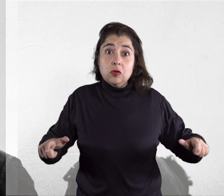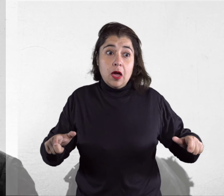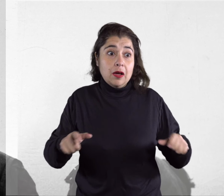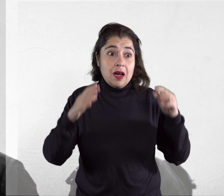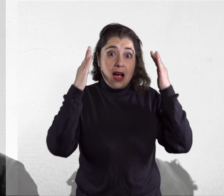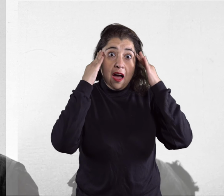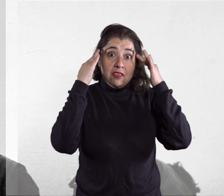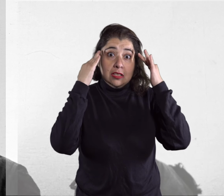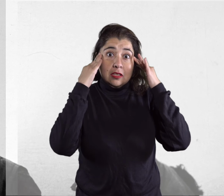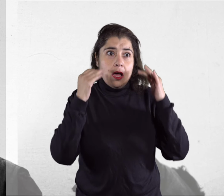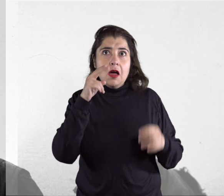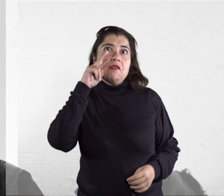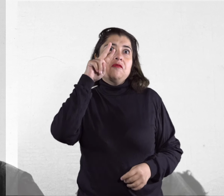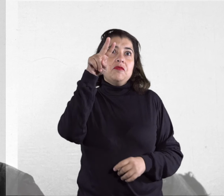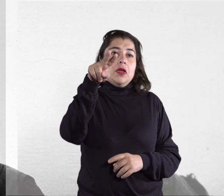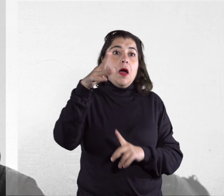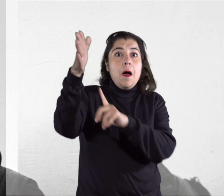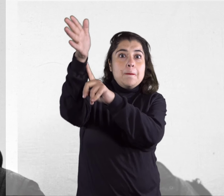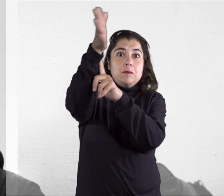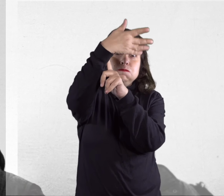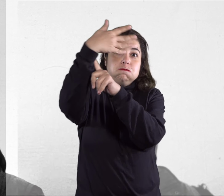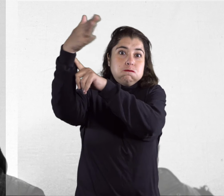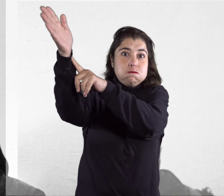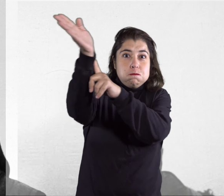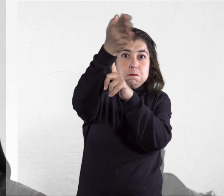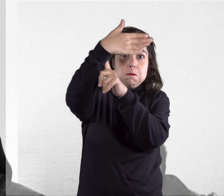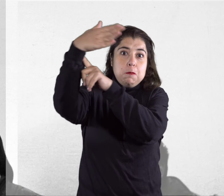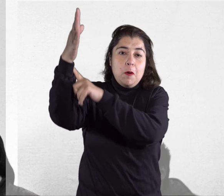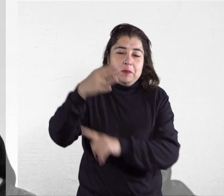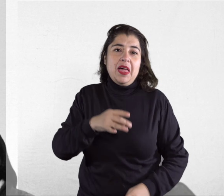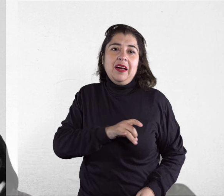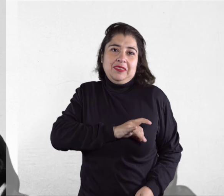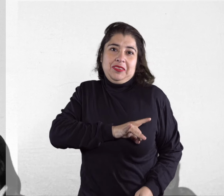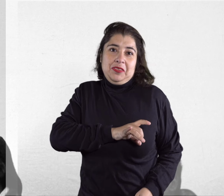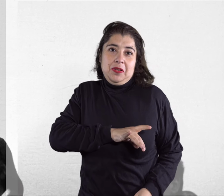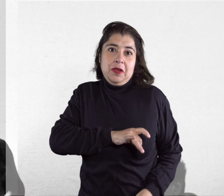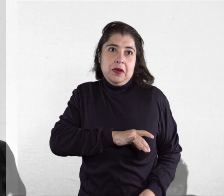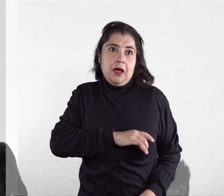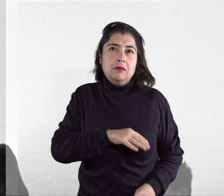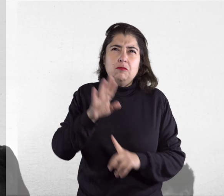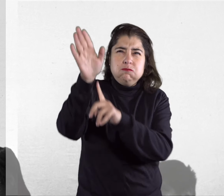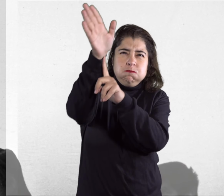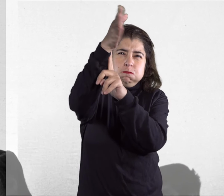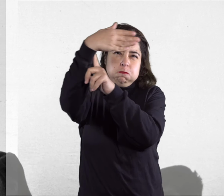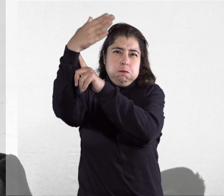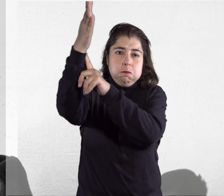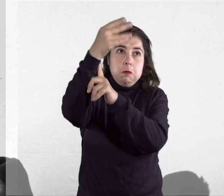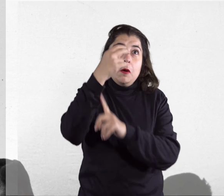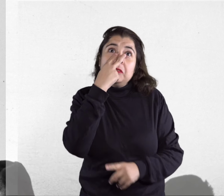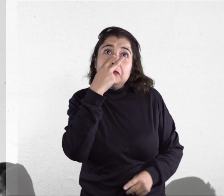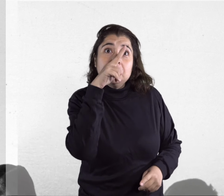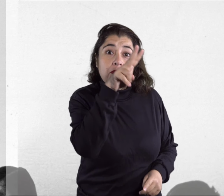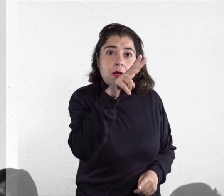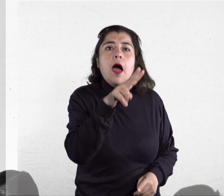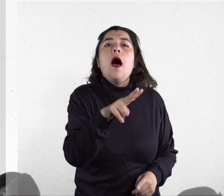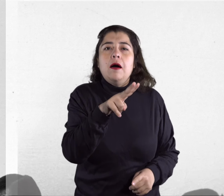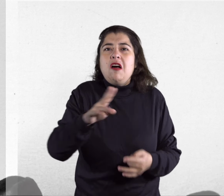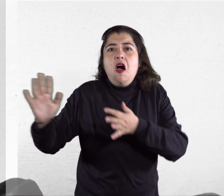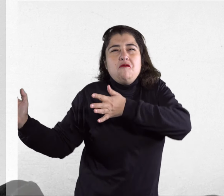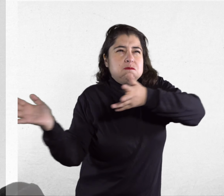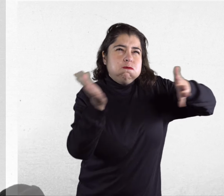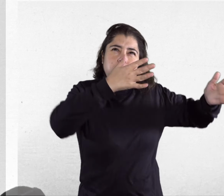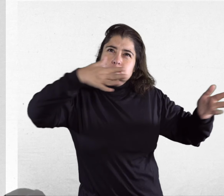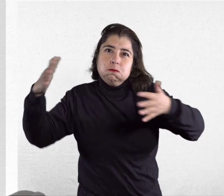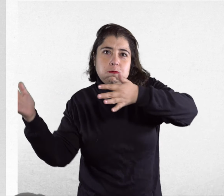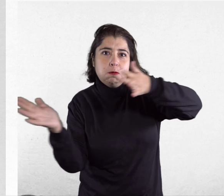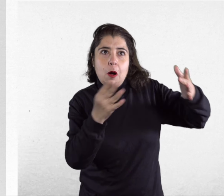aparece una bandera chilena flameando con fuerza, demostrando el fuerte viento al momento de ser